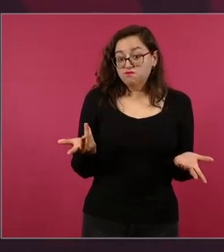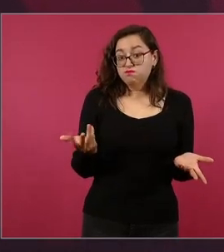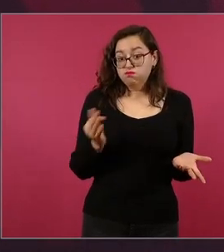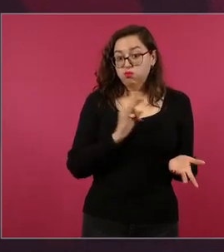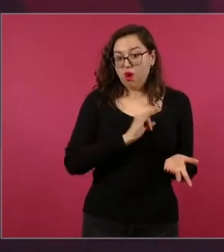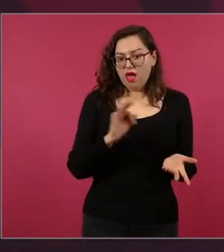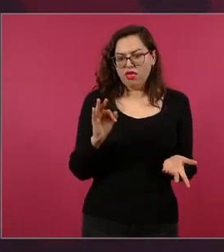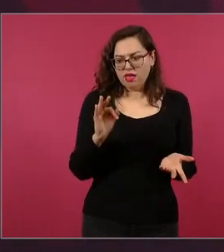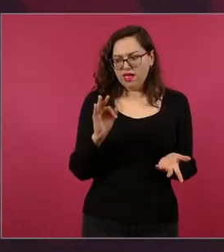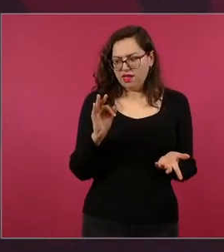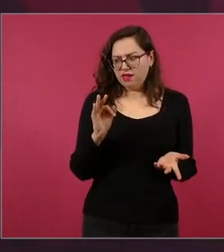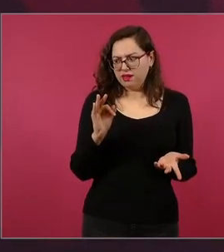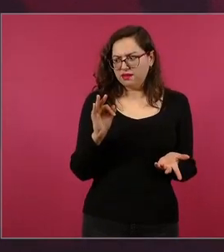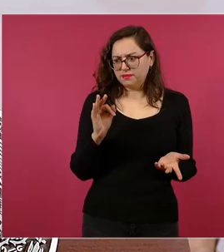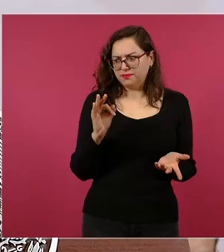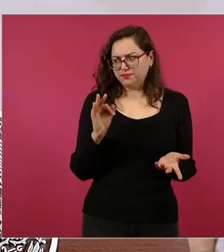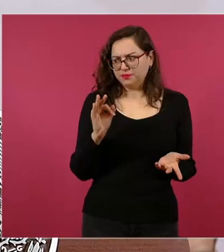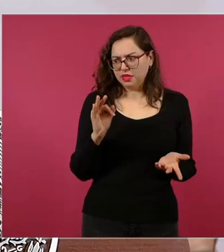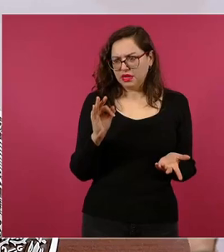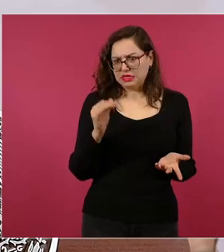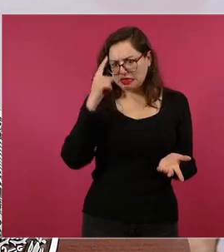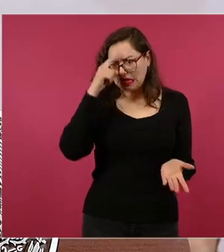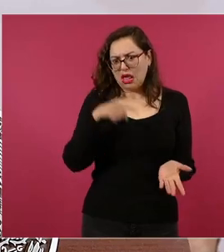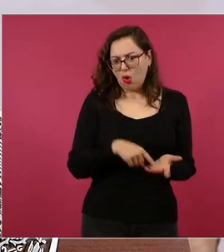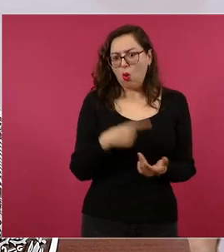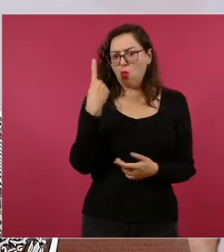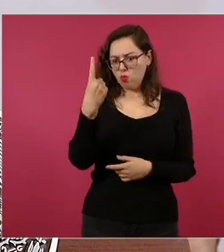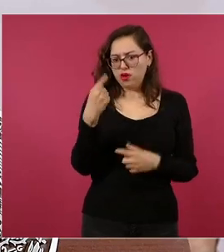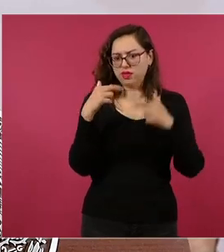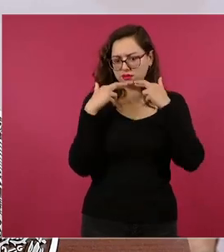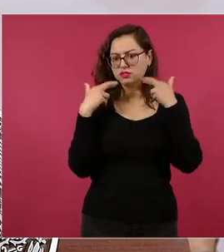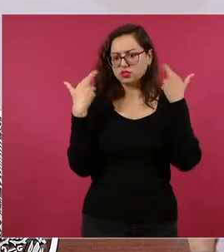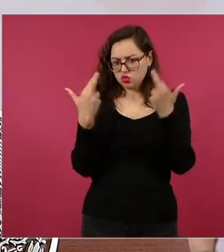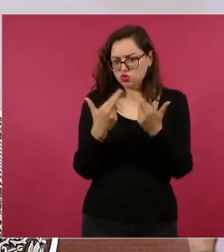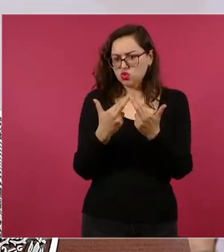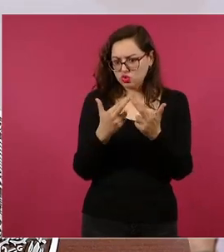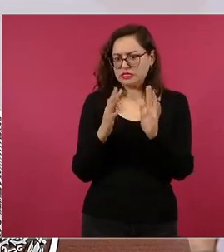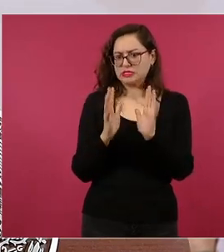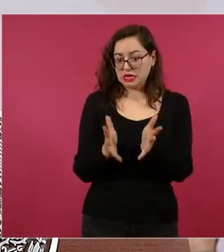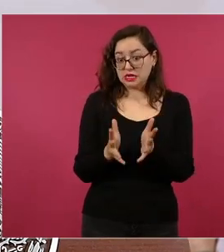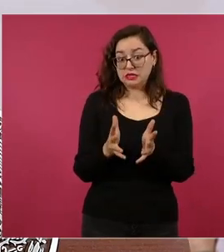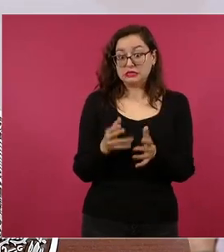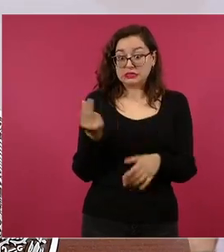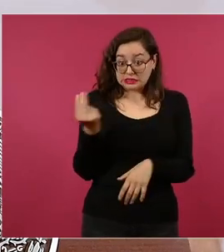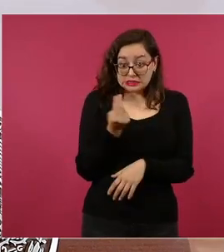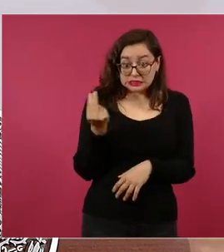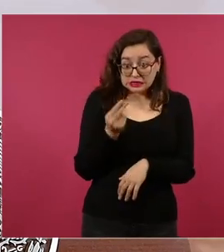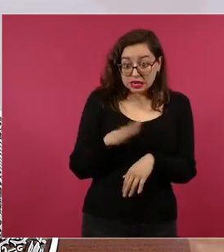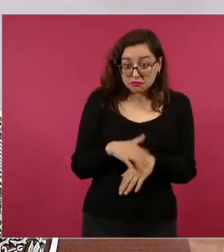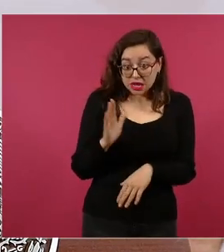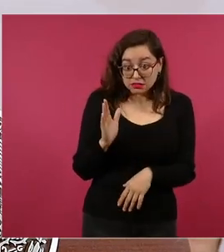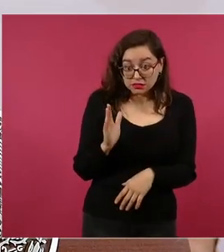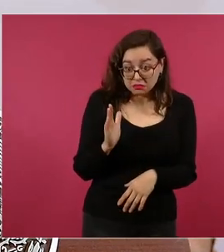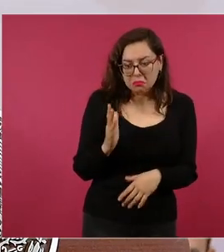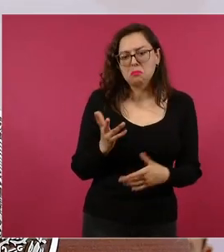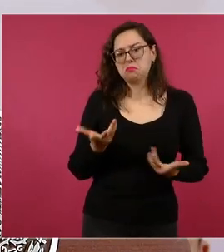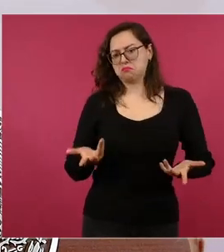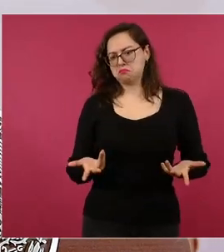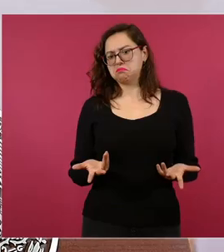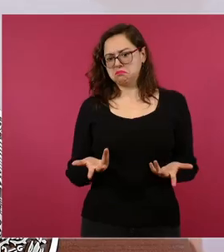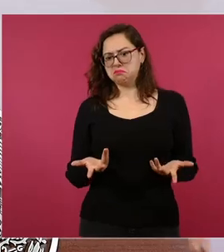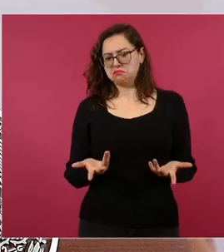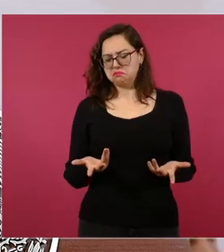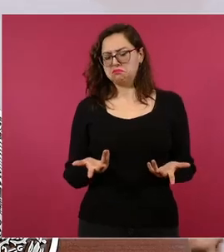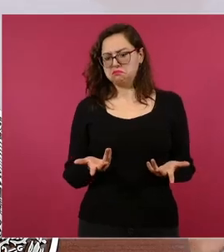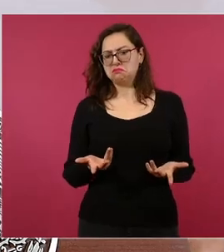realizó una, tengo entendido, pero si hace falta más diálogo, pues